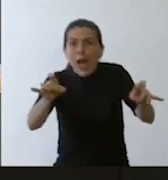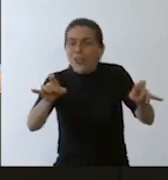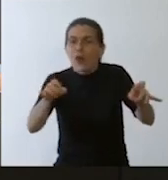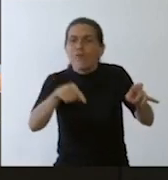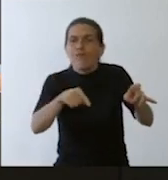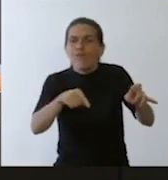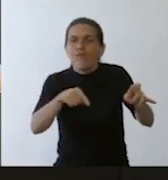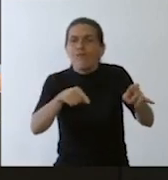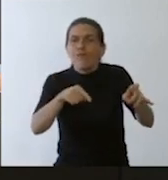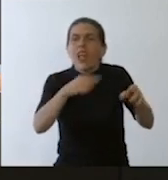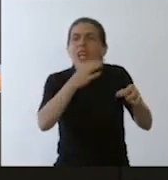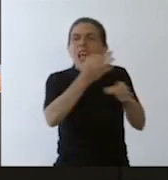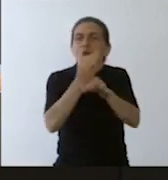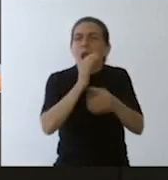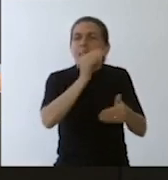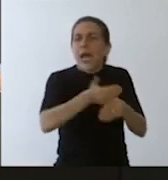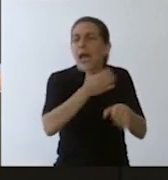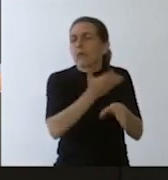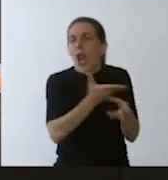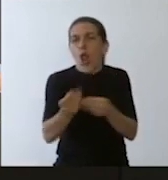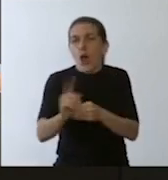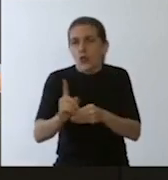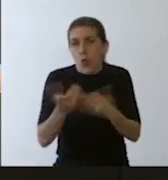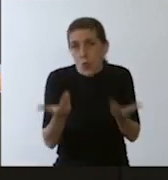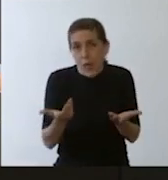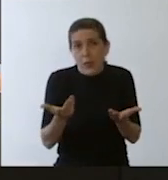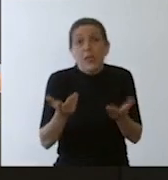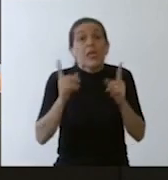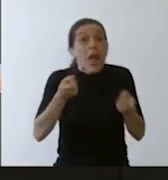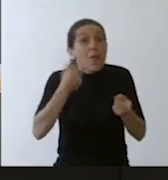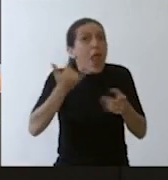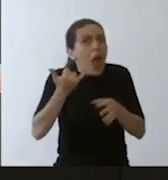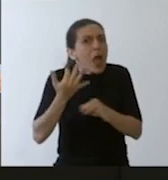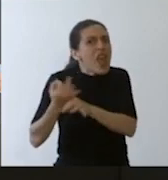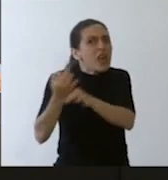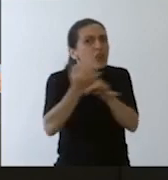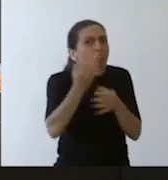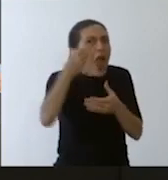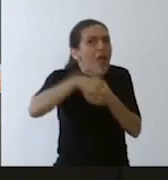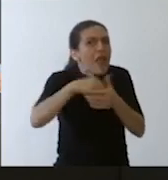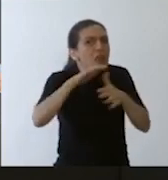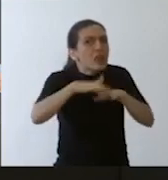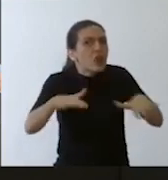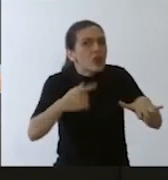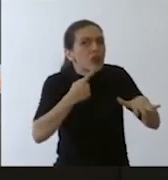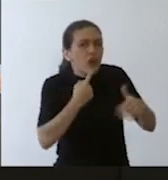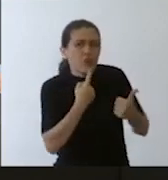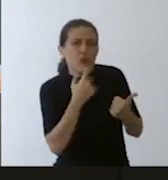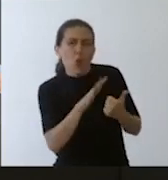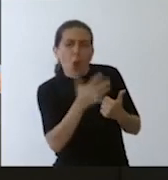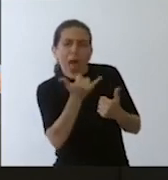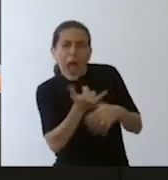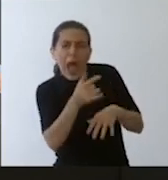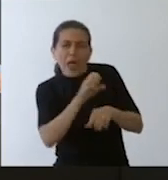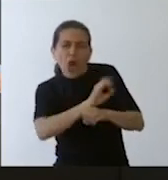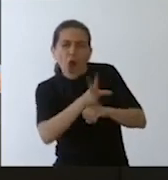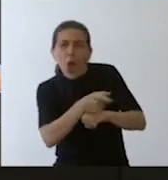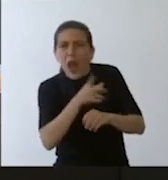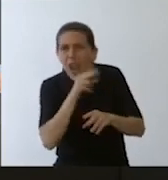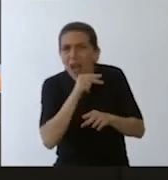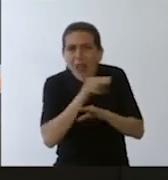estadio y, por supuesto, en los establecimientos educativos que no han tenido ningún caso ni sospechoso ni confirmado, que ahí